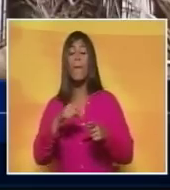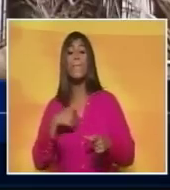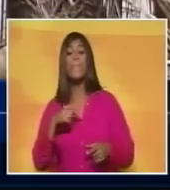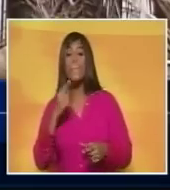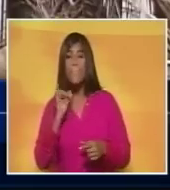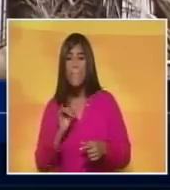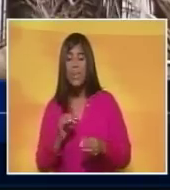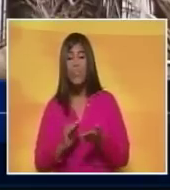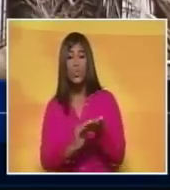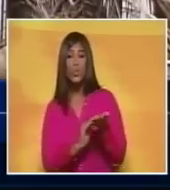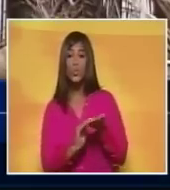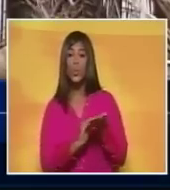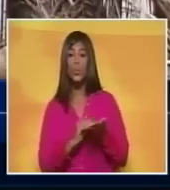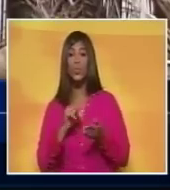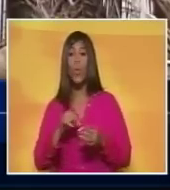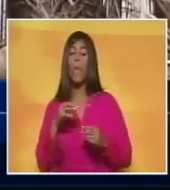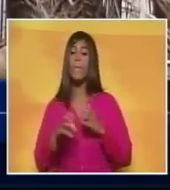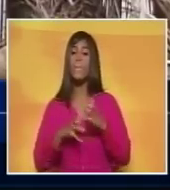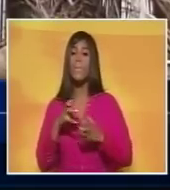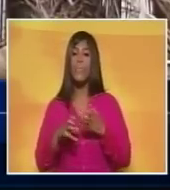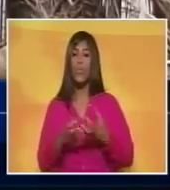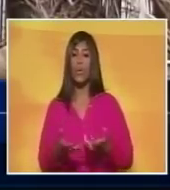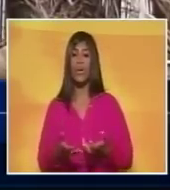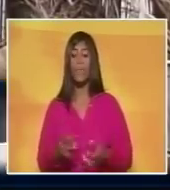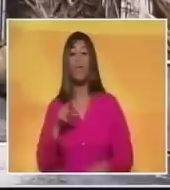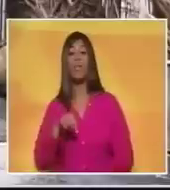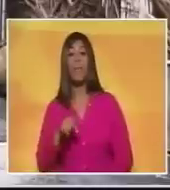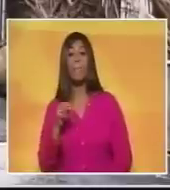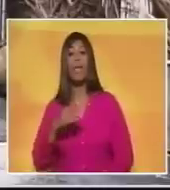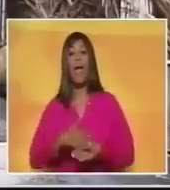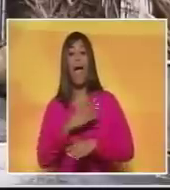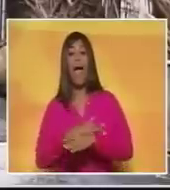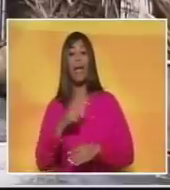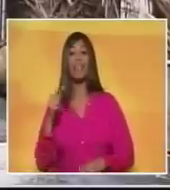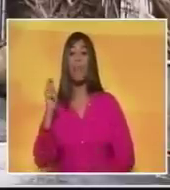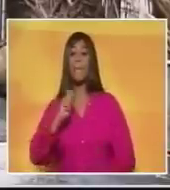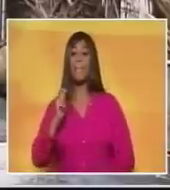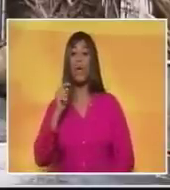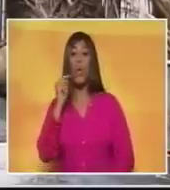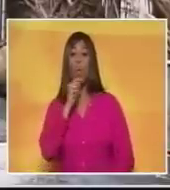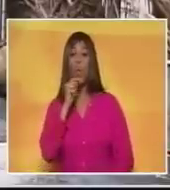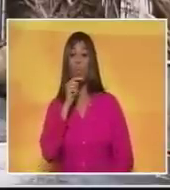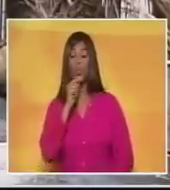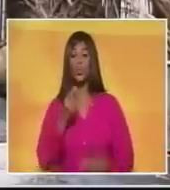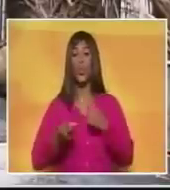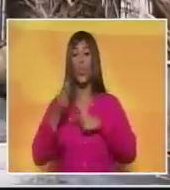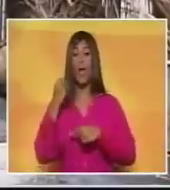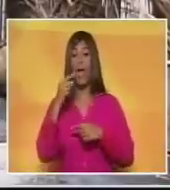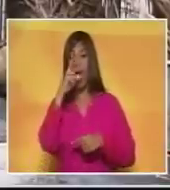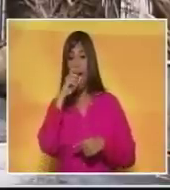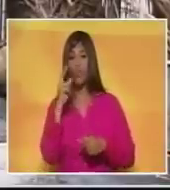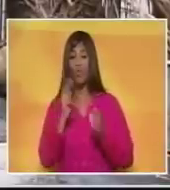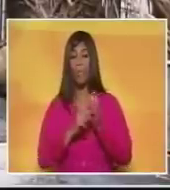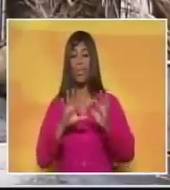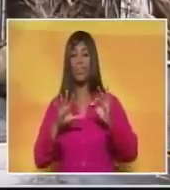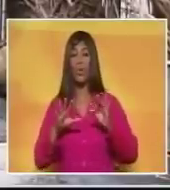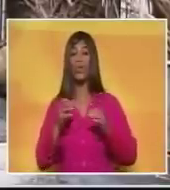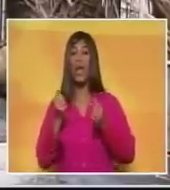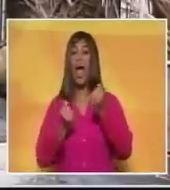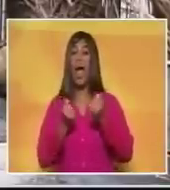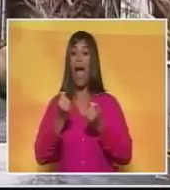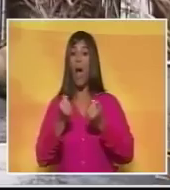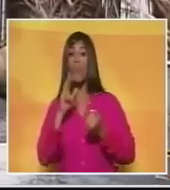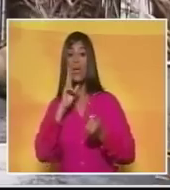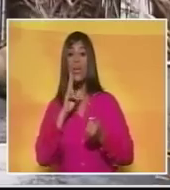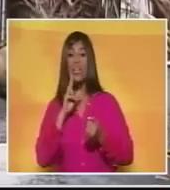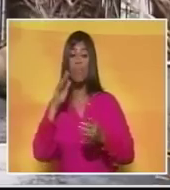aboquen a resolver esta situación, tomando en cuenta que en el pasado mes de octubre hubo un accidente con un camión de agua potable